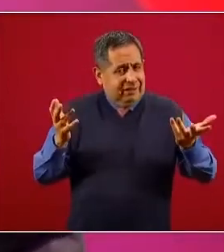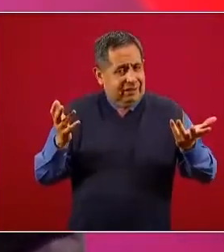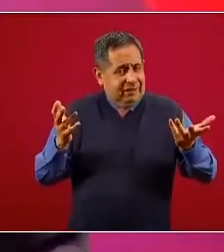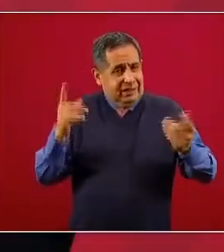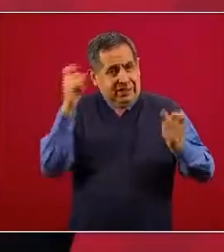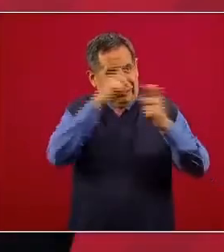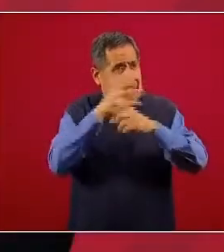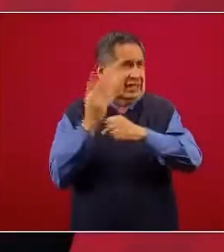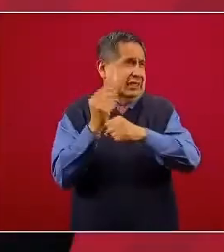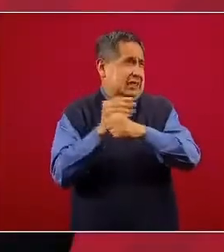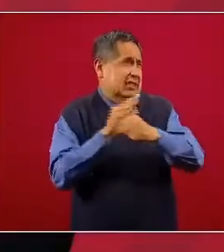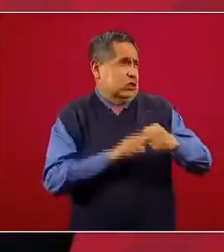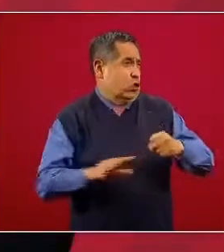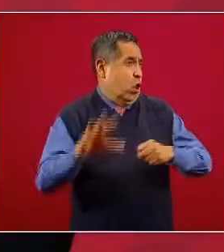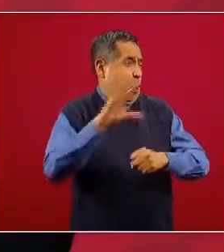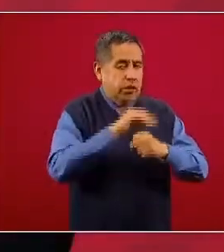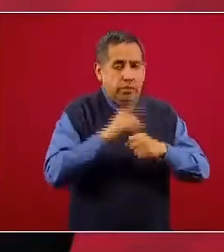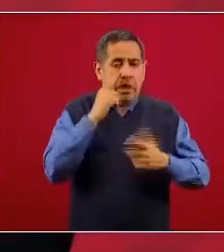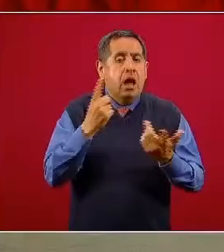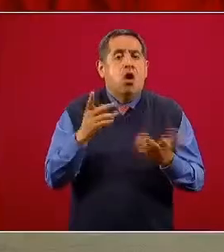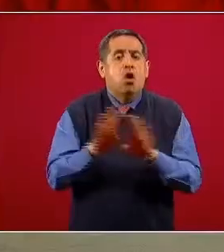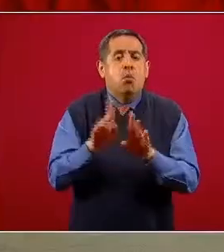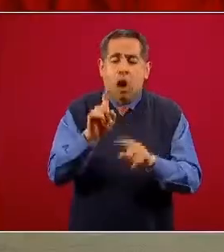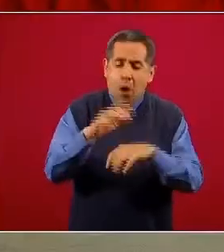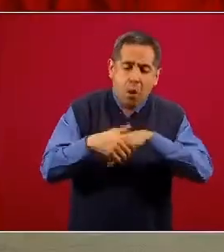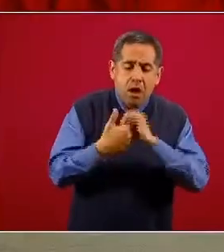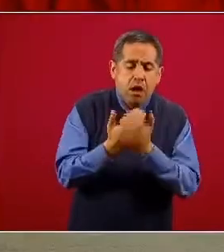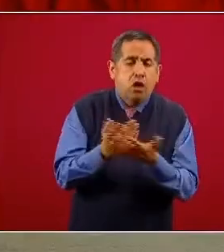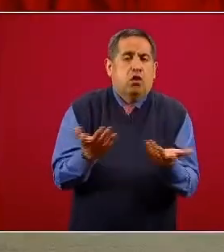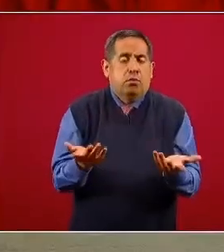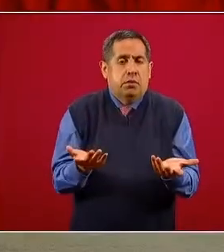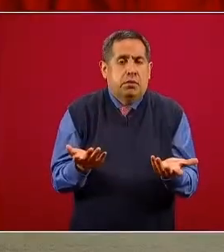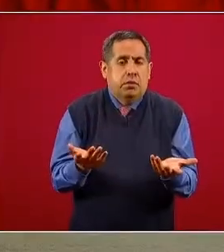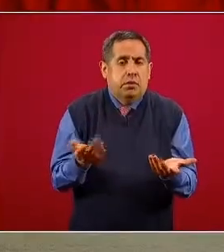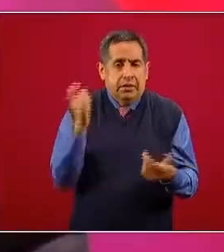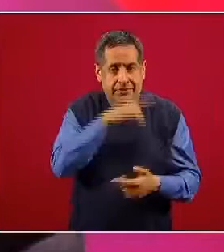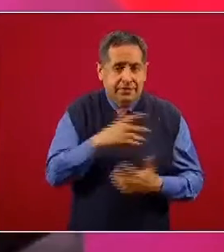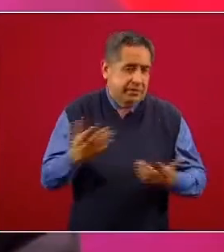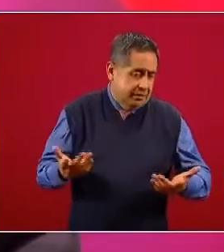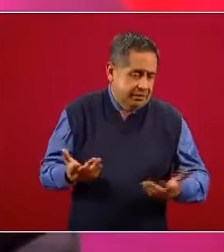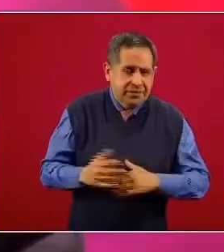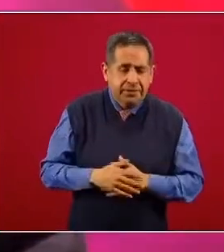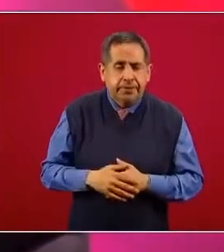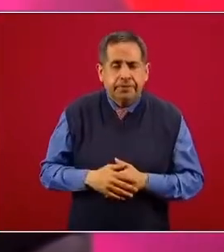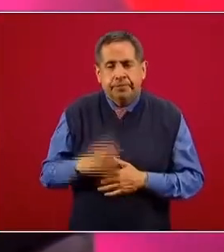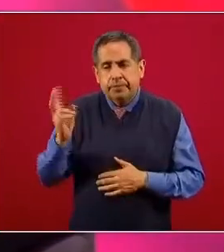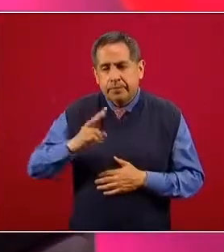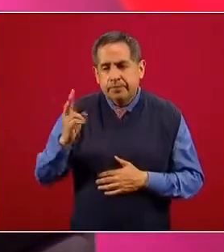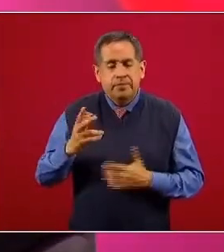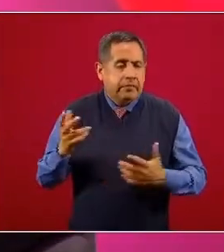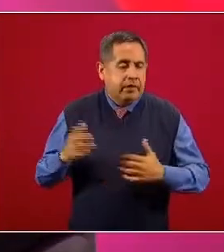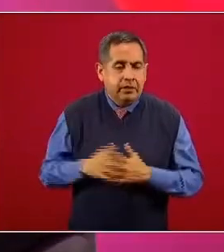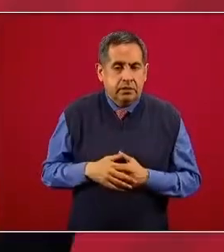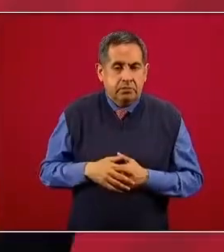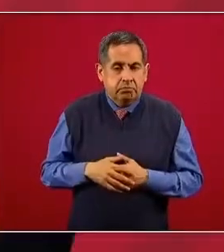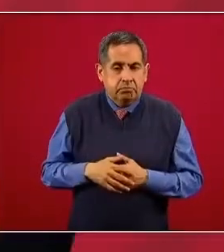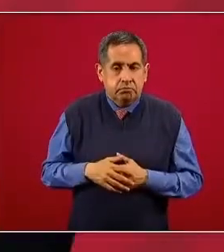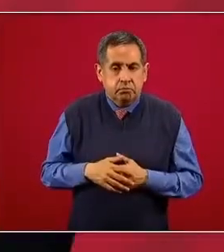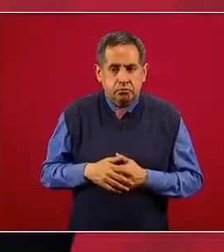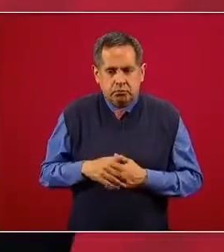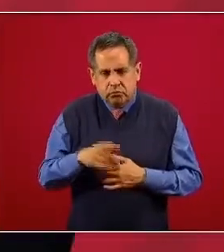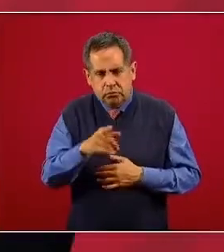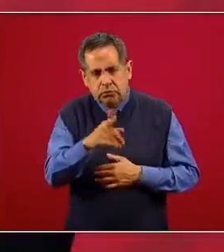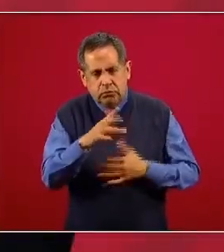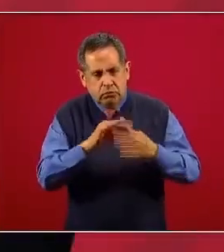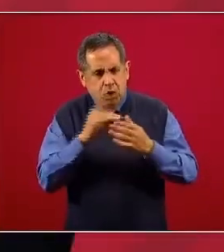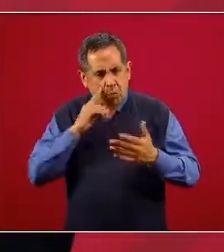reto enorme para el lavado de manos y otras prácticas higiénicas. Entonces, ciertamente, no conozco este